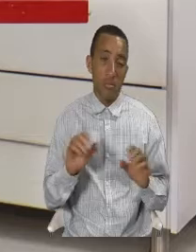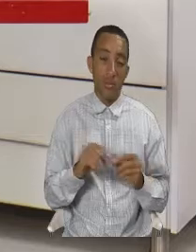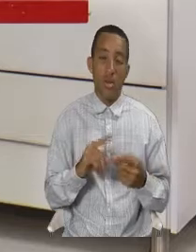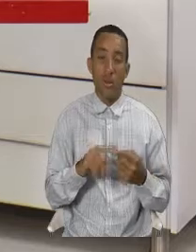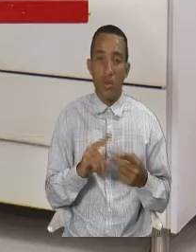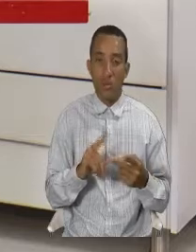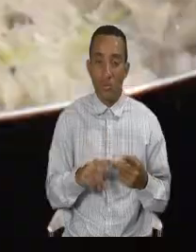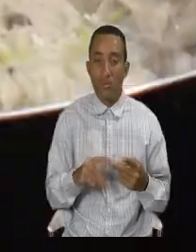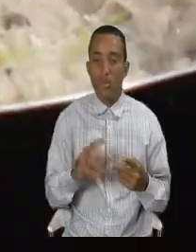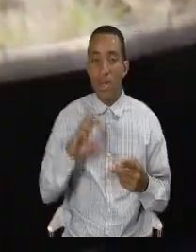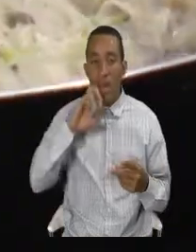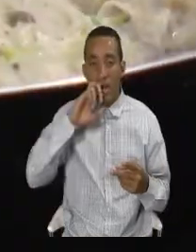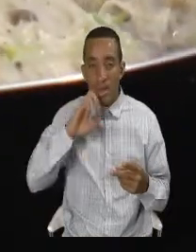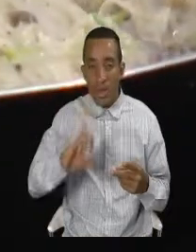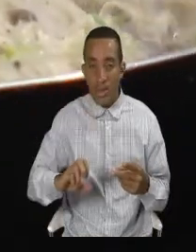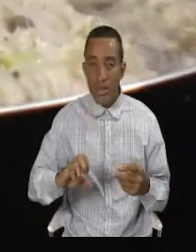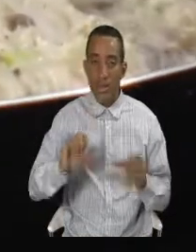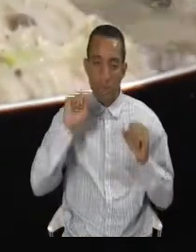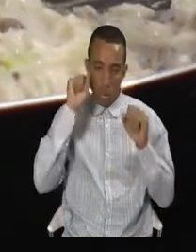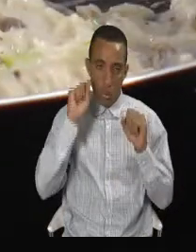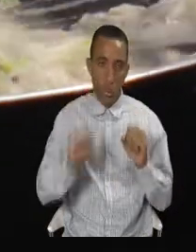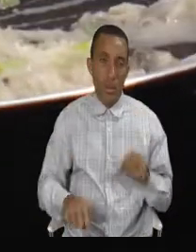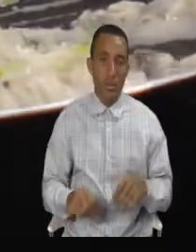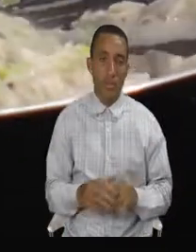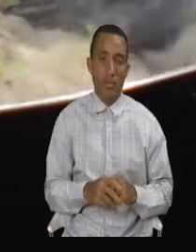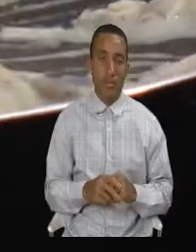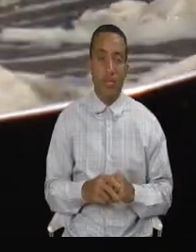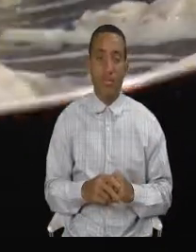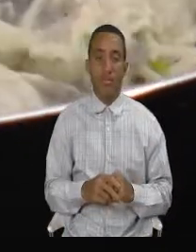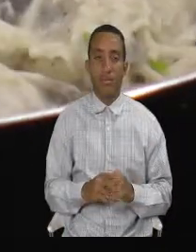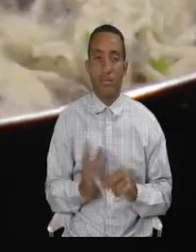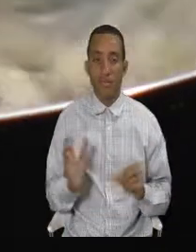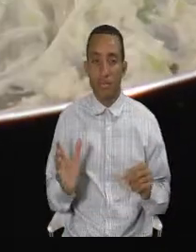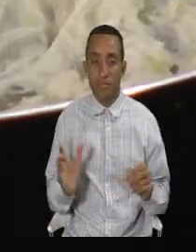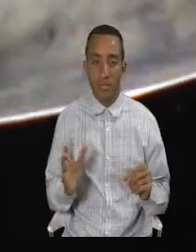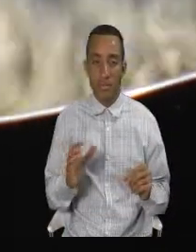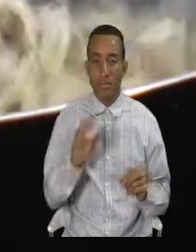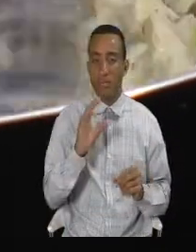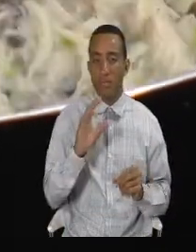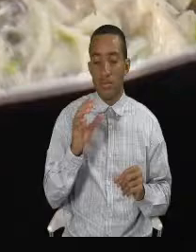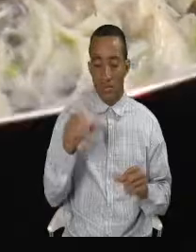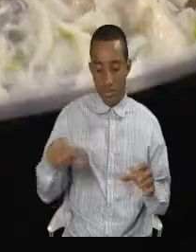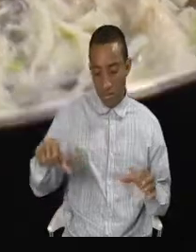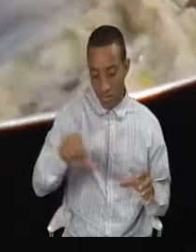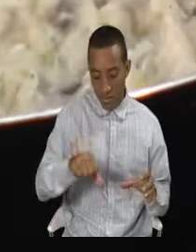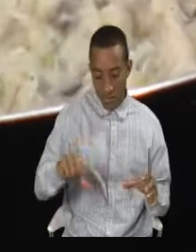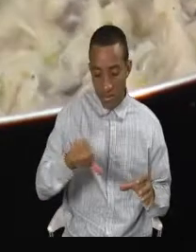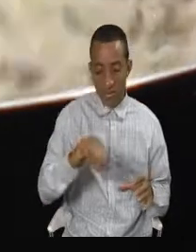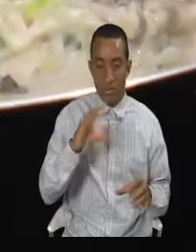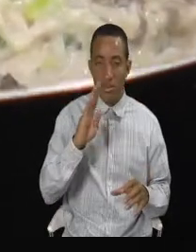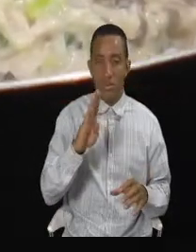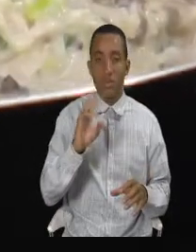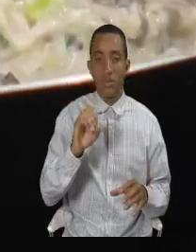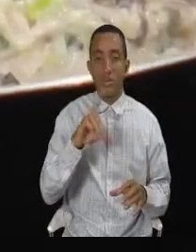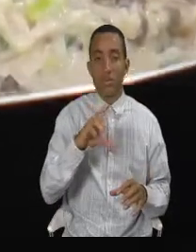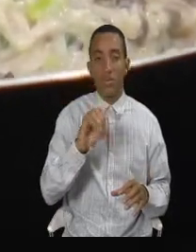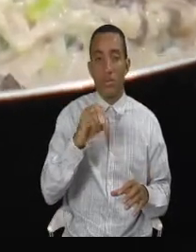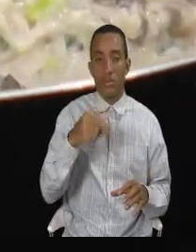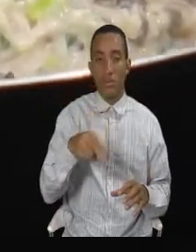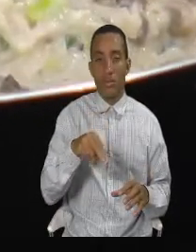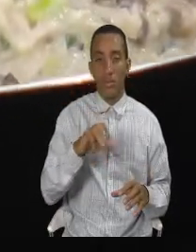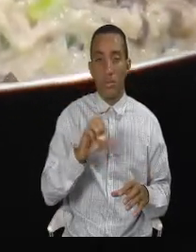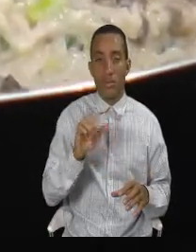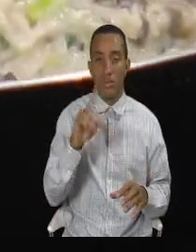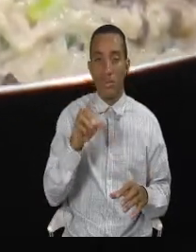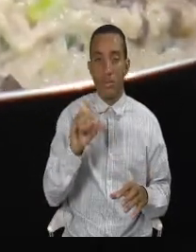carne, también lo pueden hacer con un tipo de boloñesa, de salsa boloñesa, que es con carne molida. O esta misma